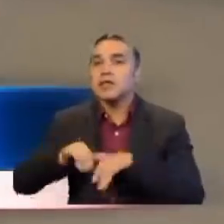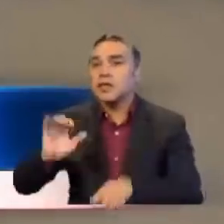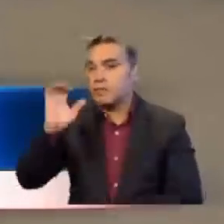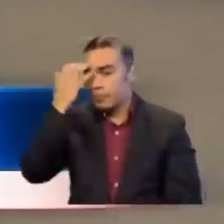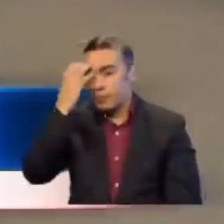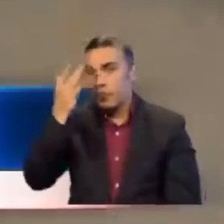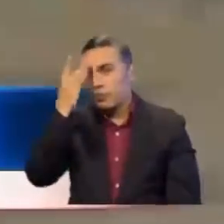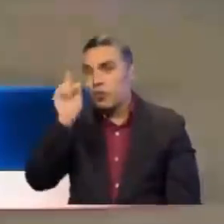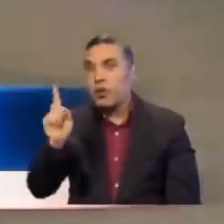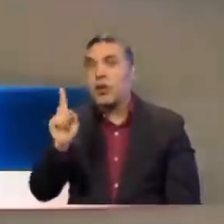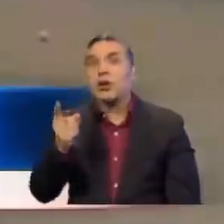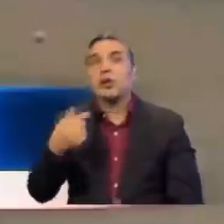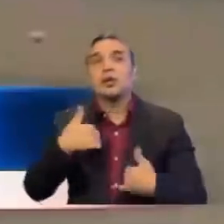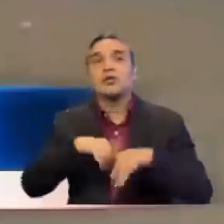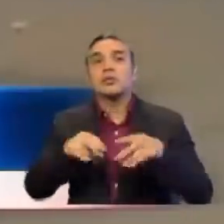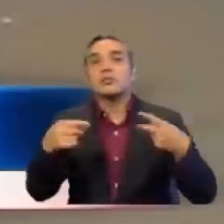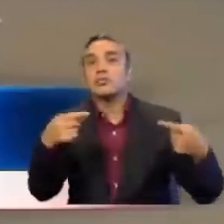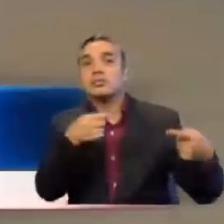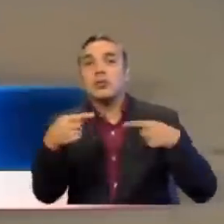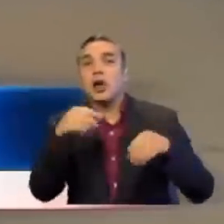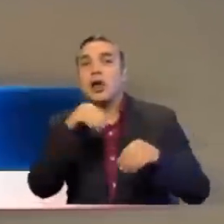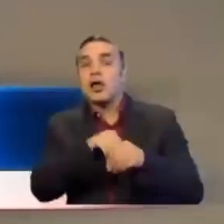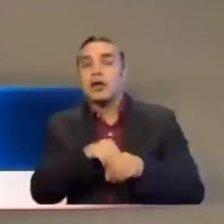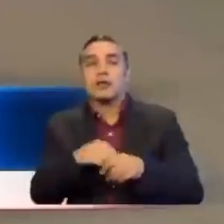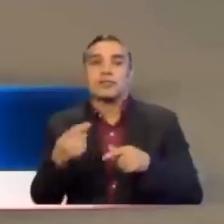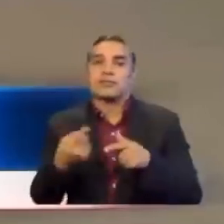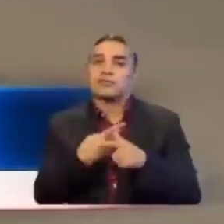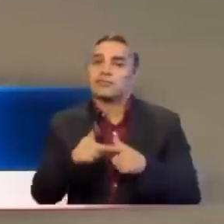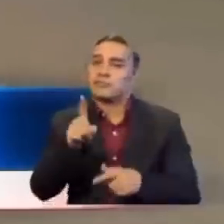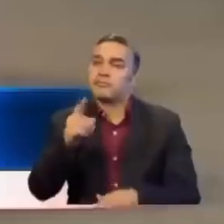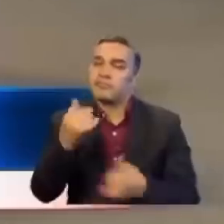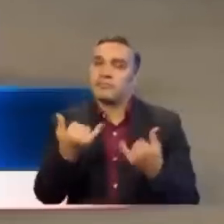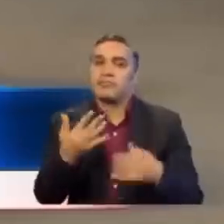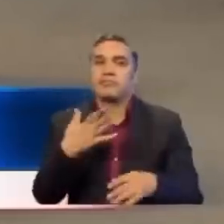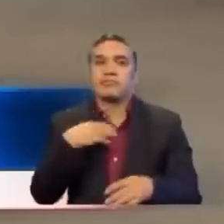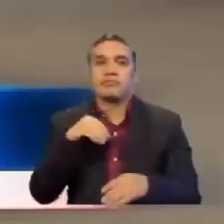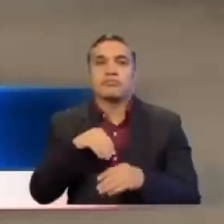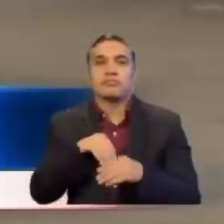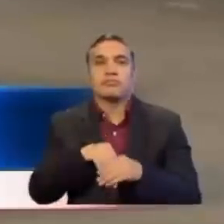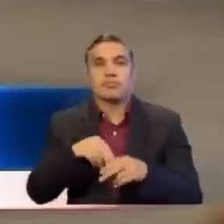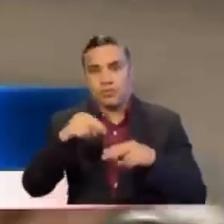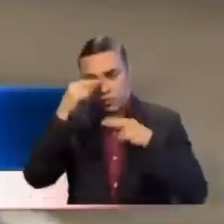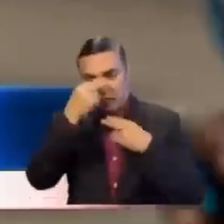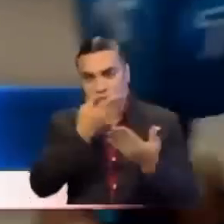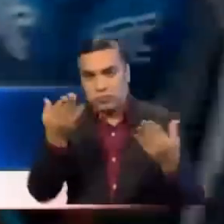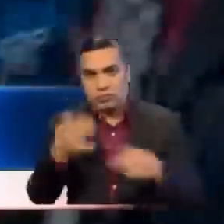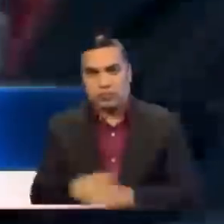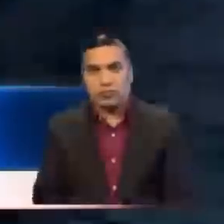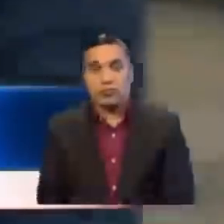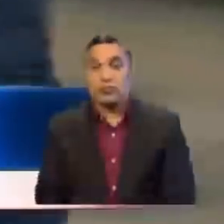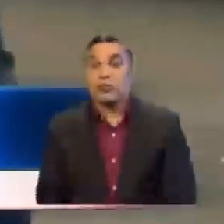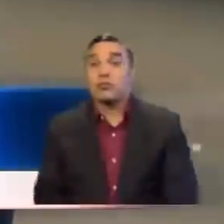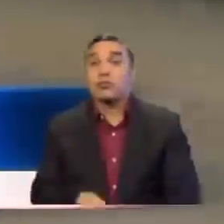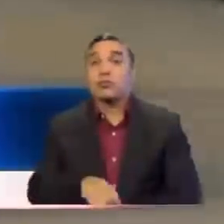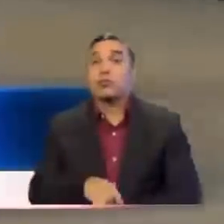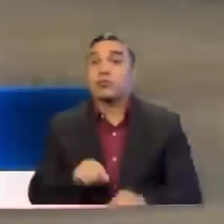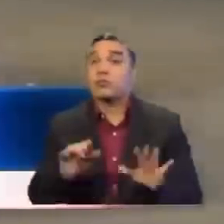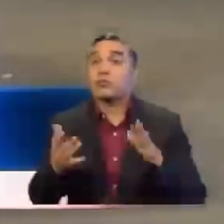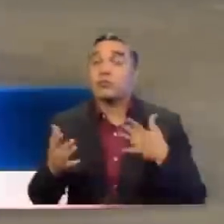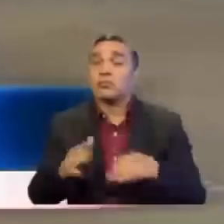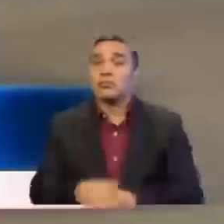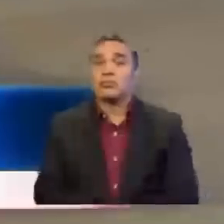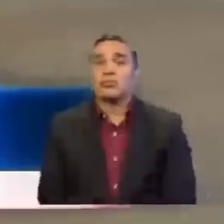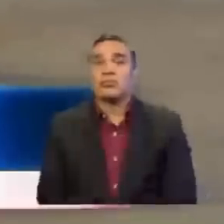preocupación y la incertidumbre persiste aquí. Entonces eso es lo que se está desarrollando a esta hora de la mañana, cuando son